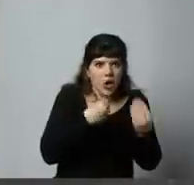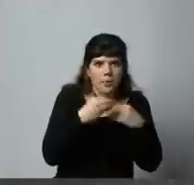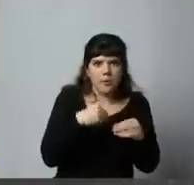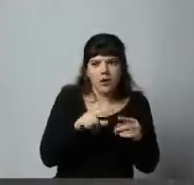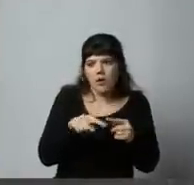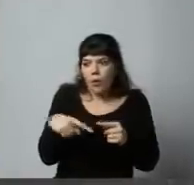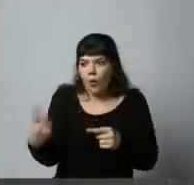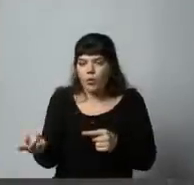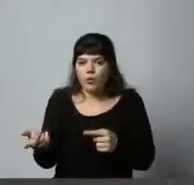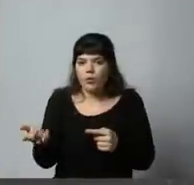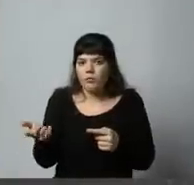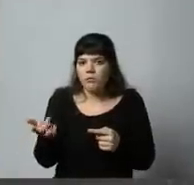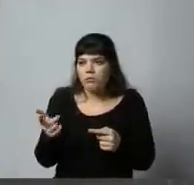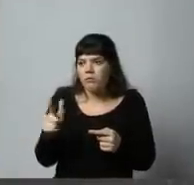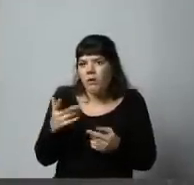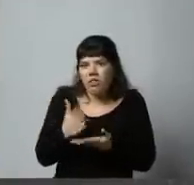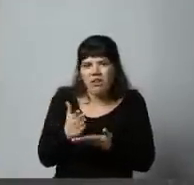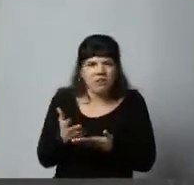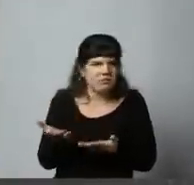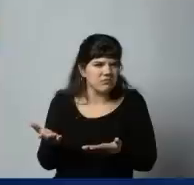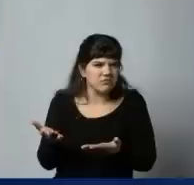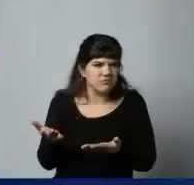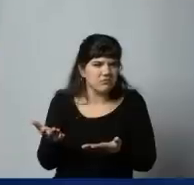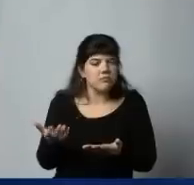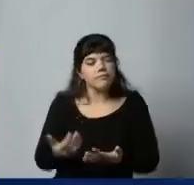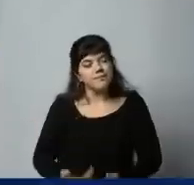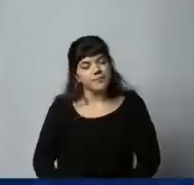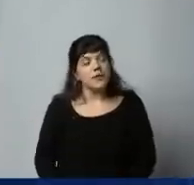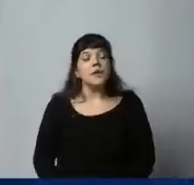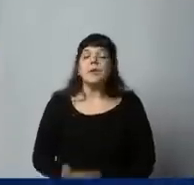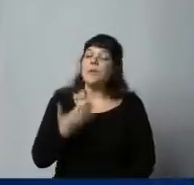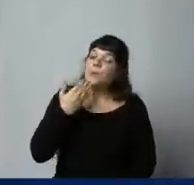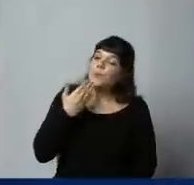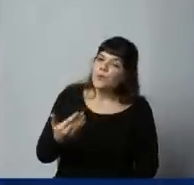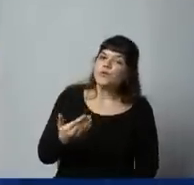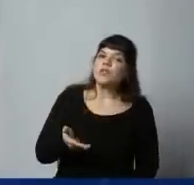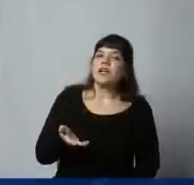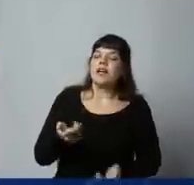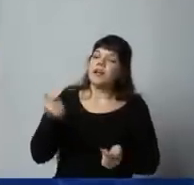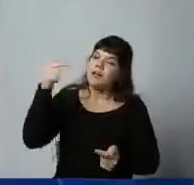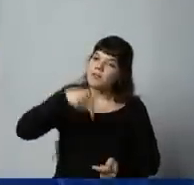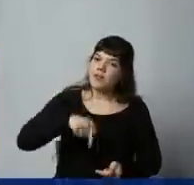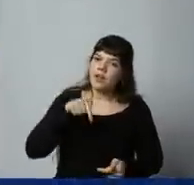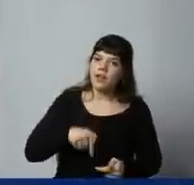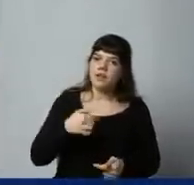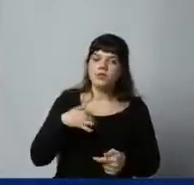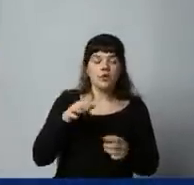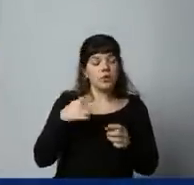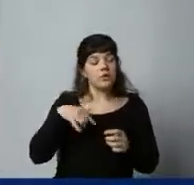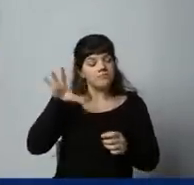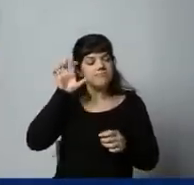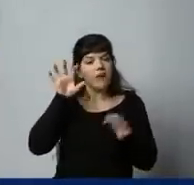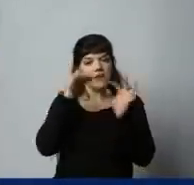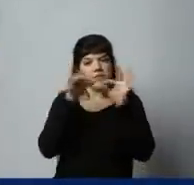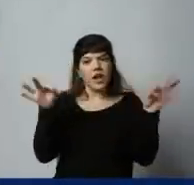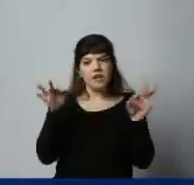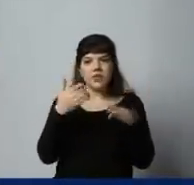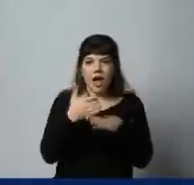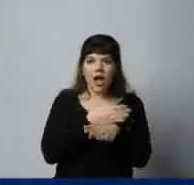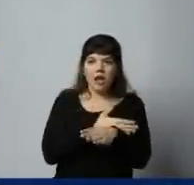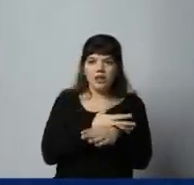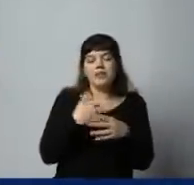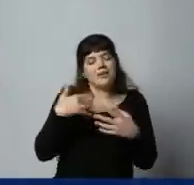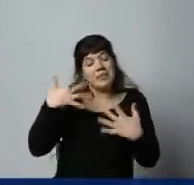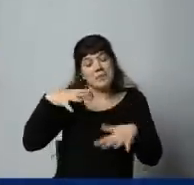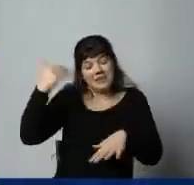este no tienen derecho Muchas gracias Héctor florit por habernos acompañado me quedo con una frase tuya de muchas